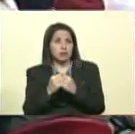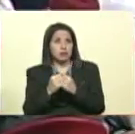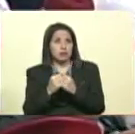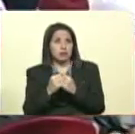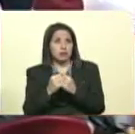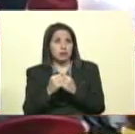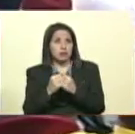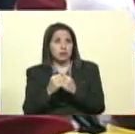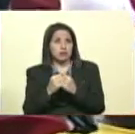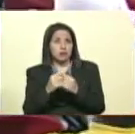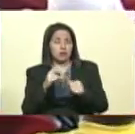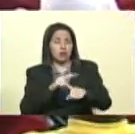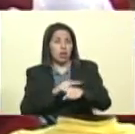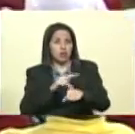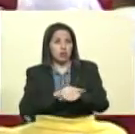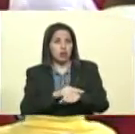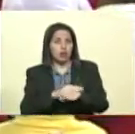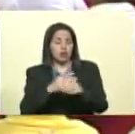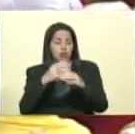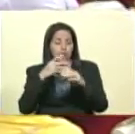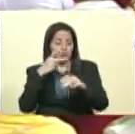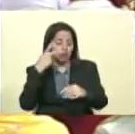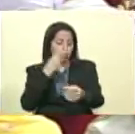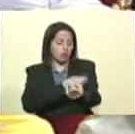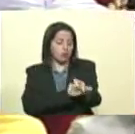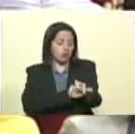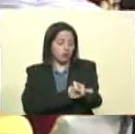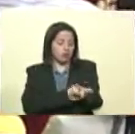del médico, del bienalista,